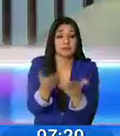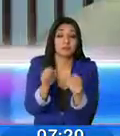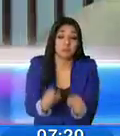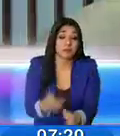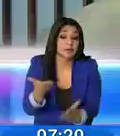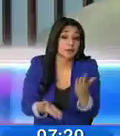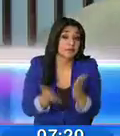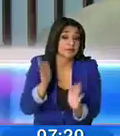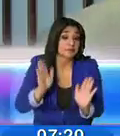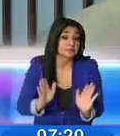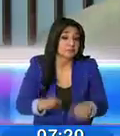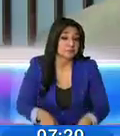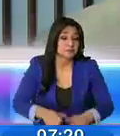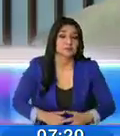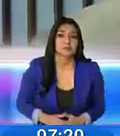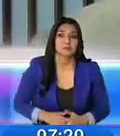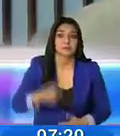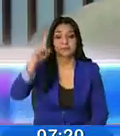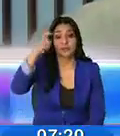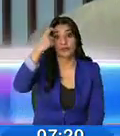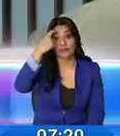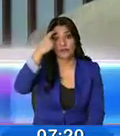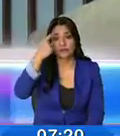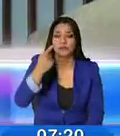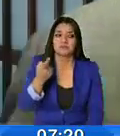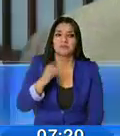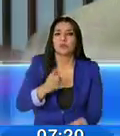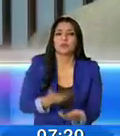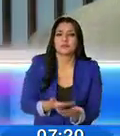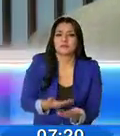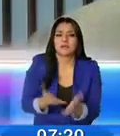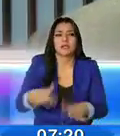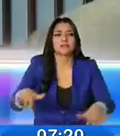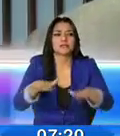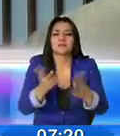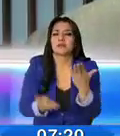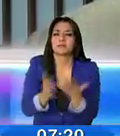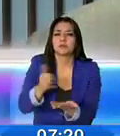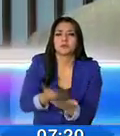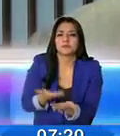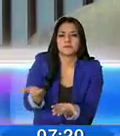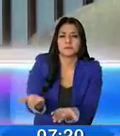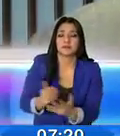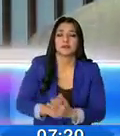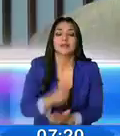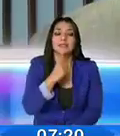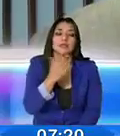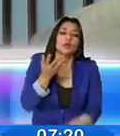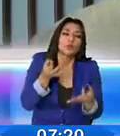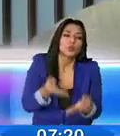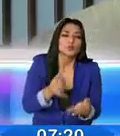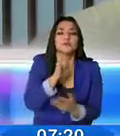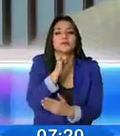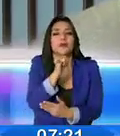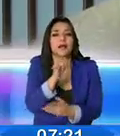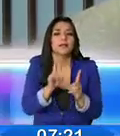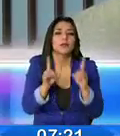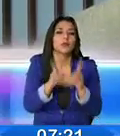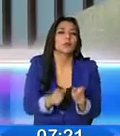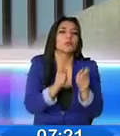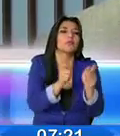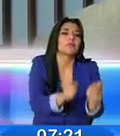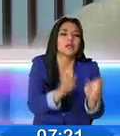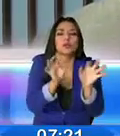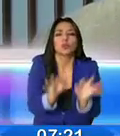que menciona el gobierno para nosotros es una justificación ante el pueblo ecuatoriano de que por ese motivo nos ha entregado esos